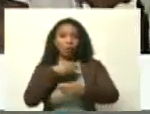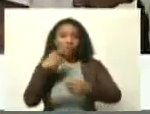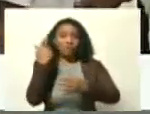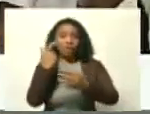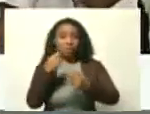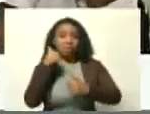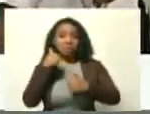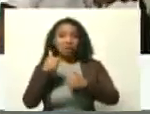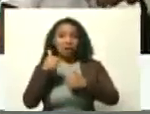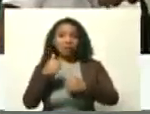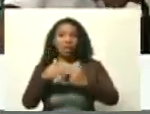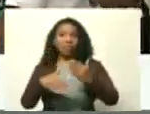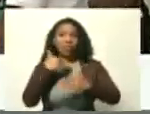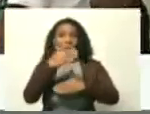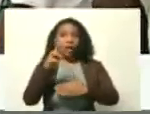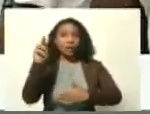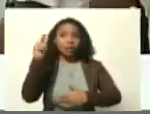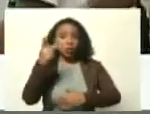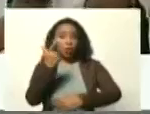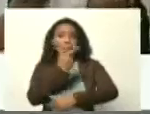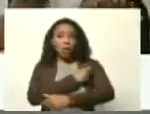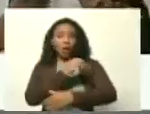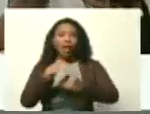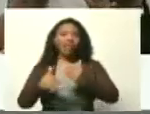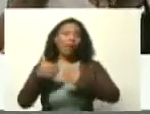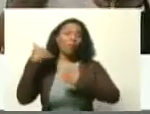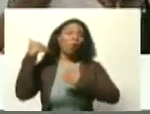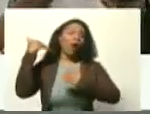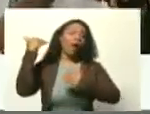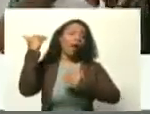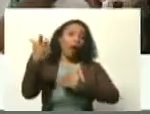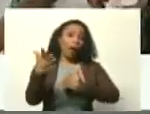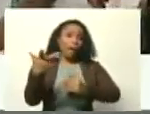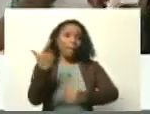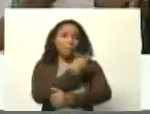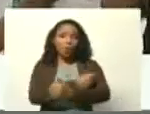muy bien, luego la segunda dosis y después